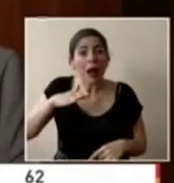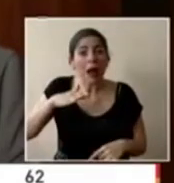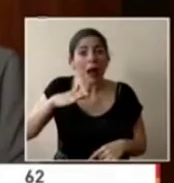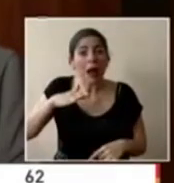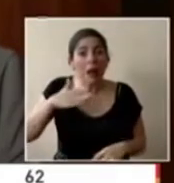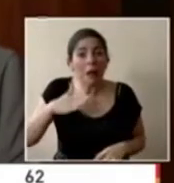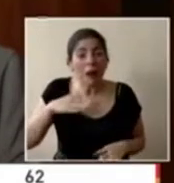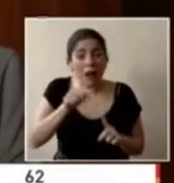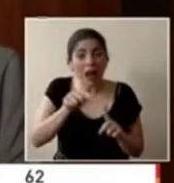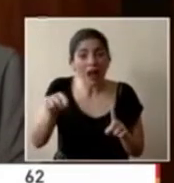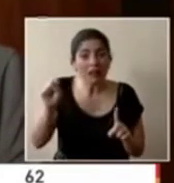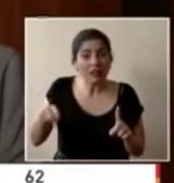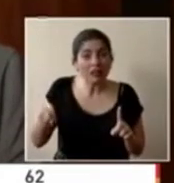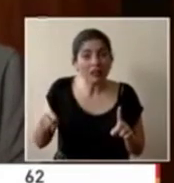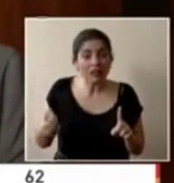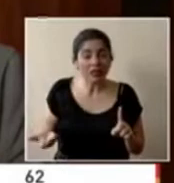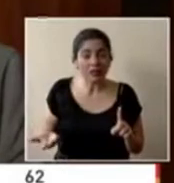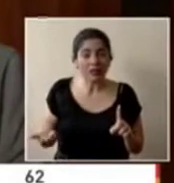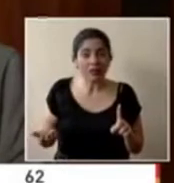personas.